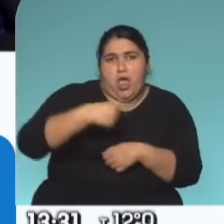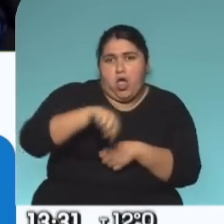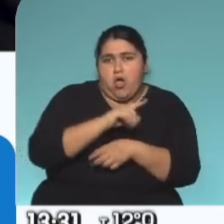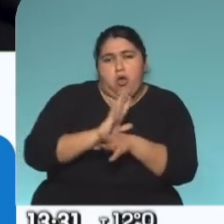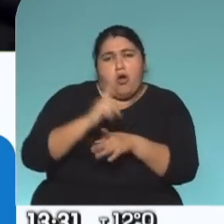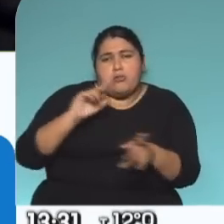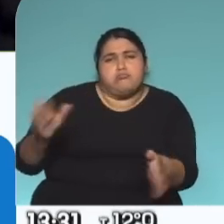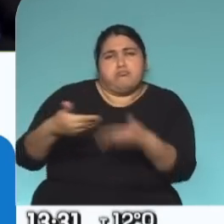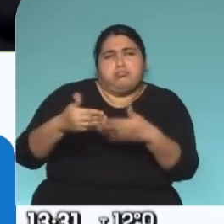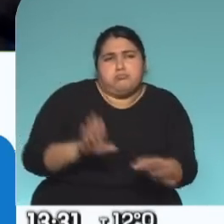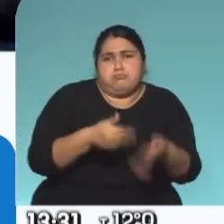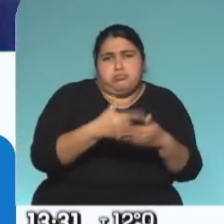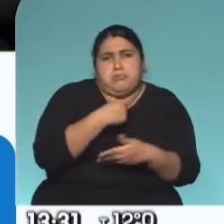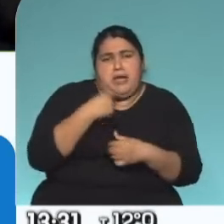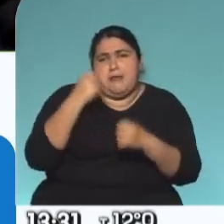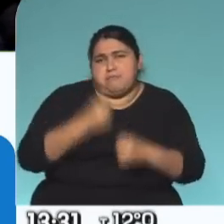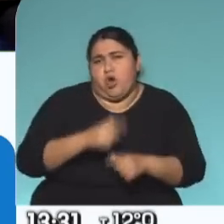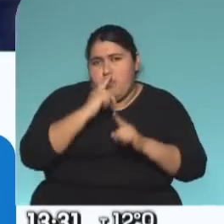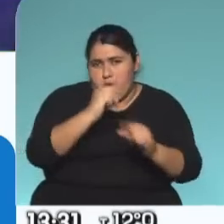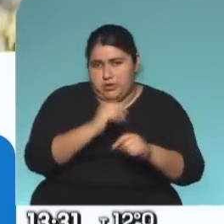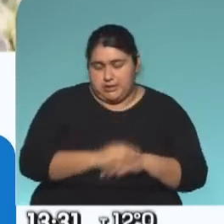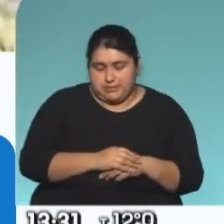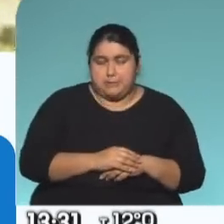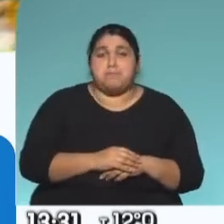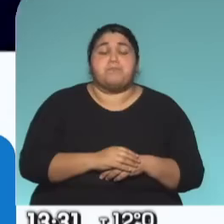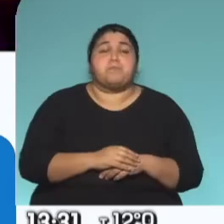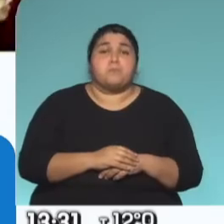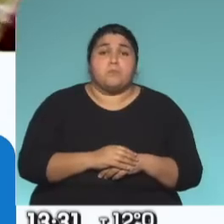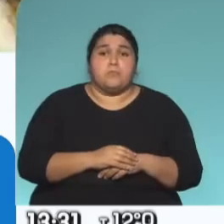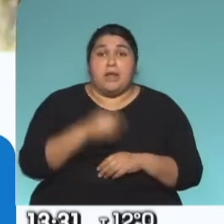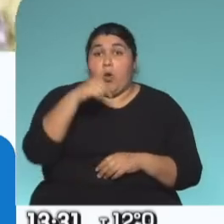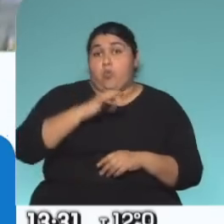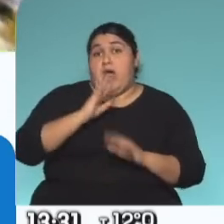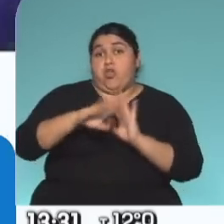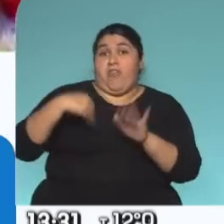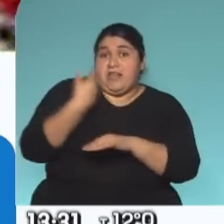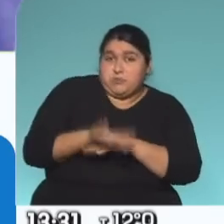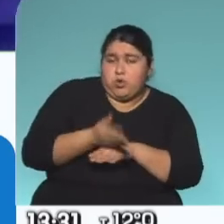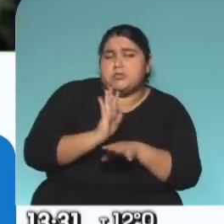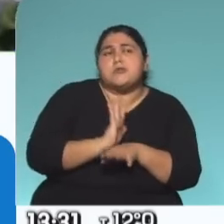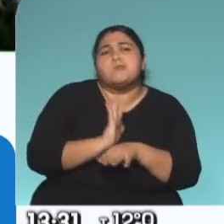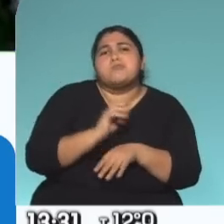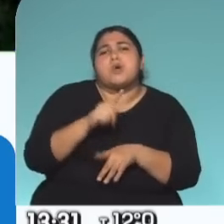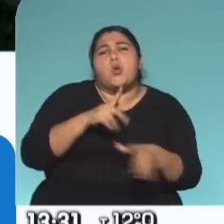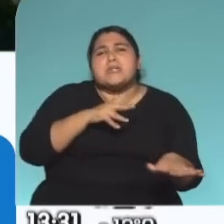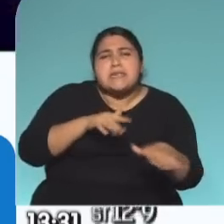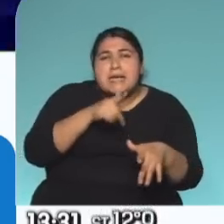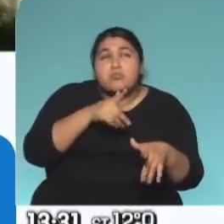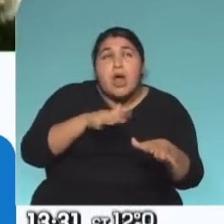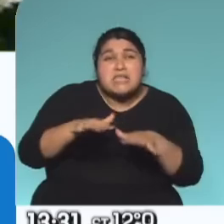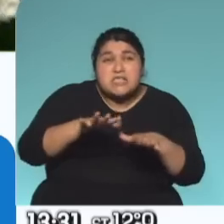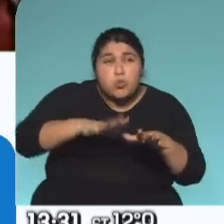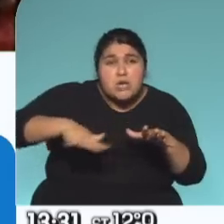bloqueos al respecto. Tenemos un año después, tenemos un escenario similar